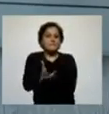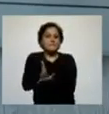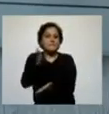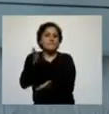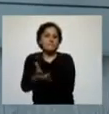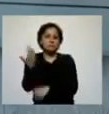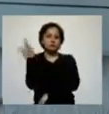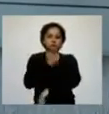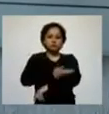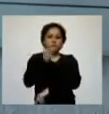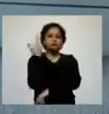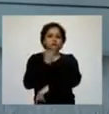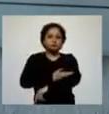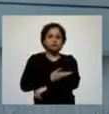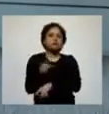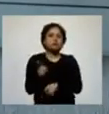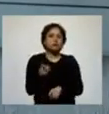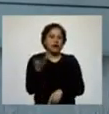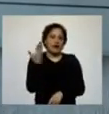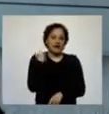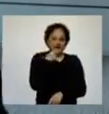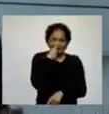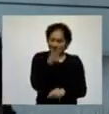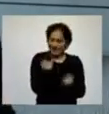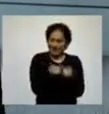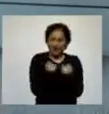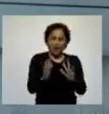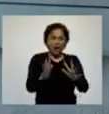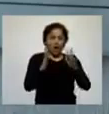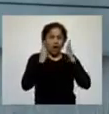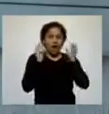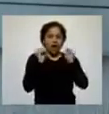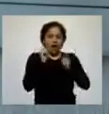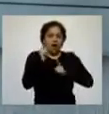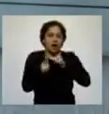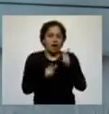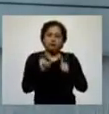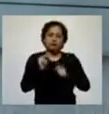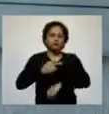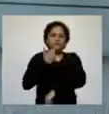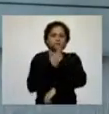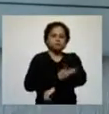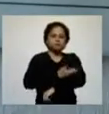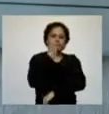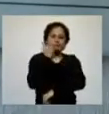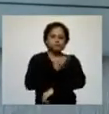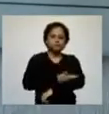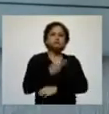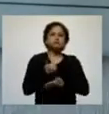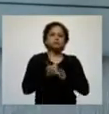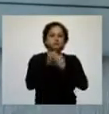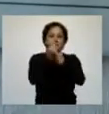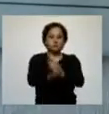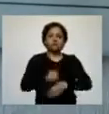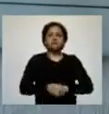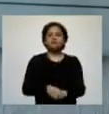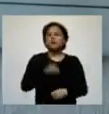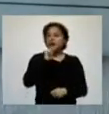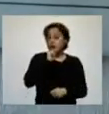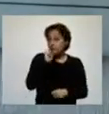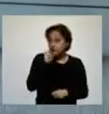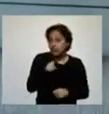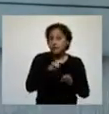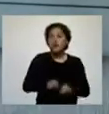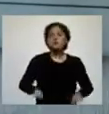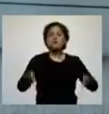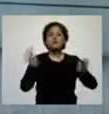una orquesta, ya sea que no corren, como dije hace ratito, o que no vayan más lento. También tiene un papel importante respecto